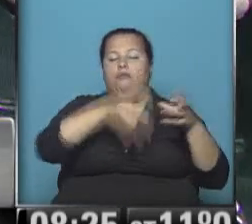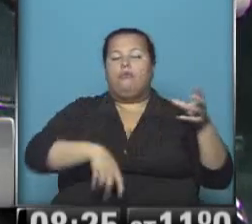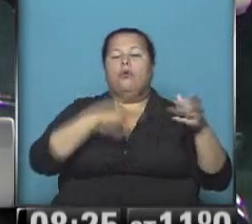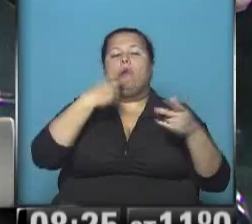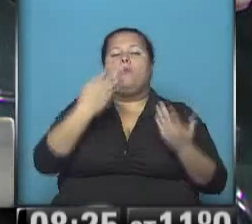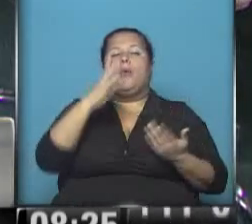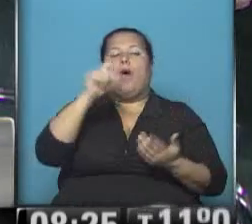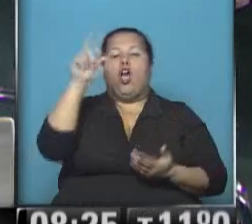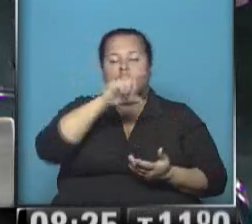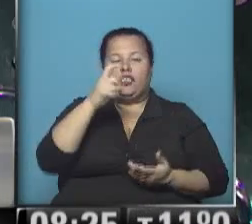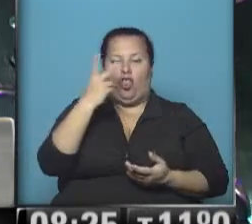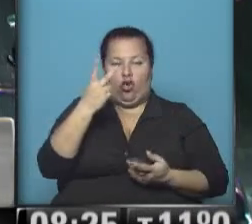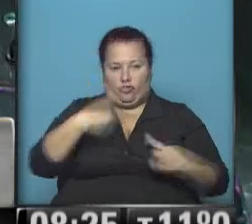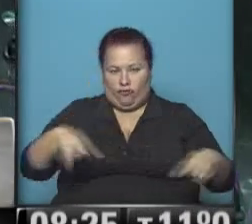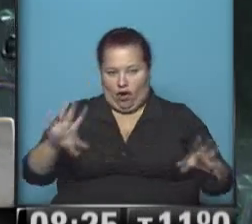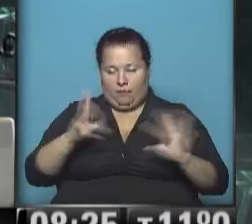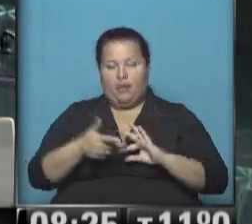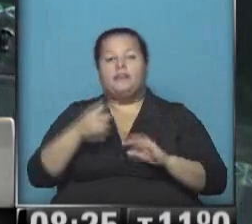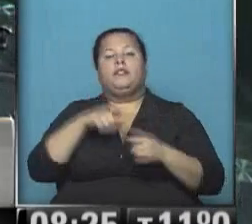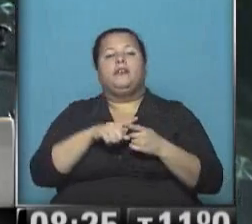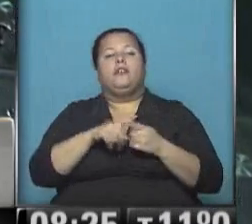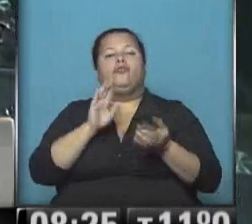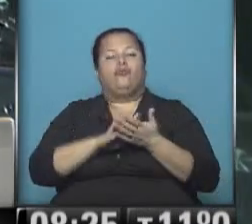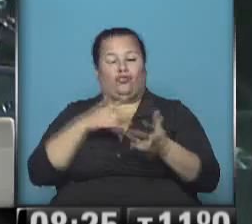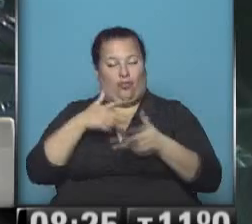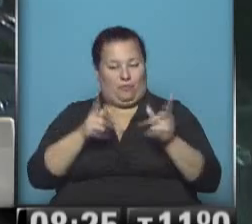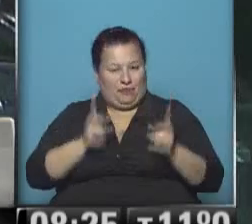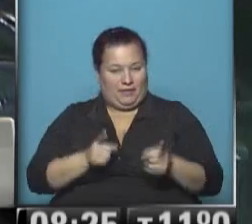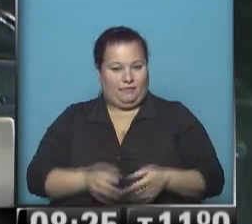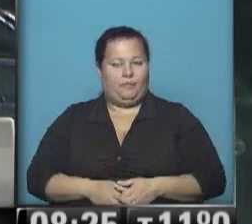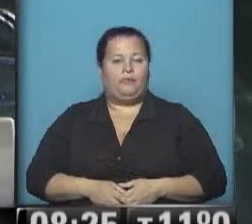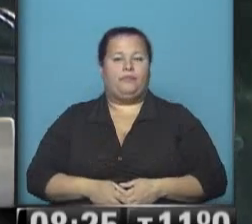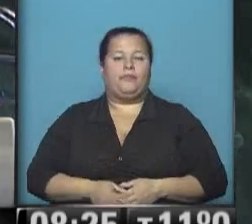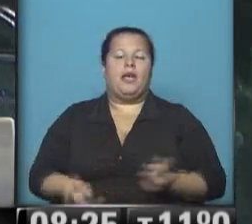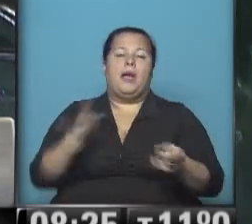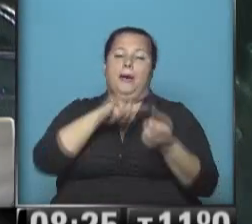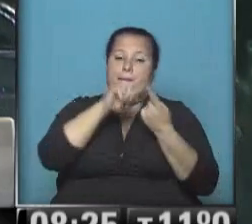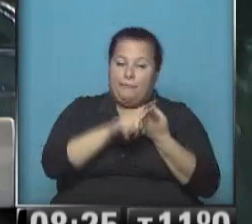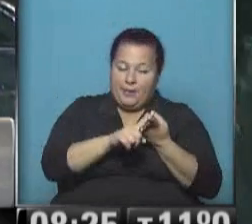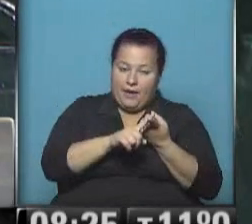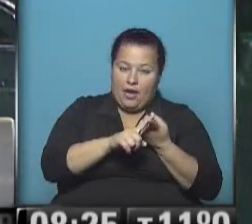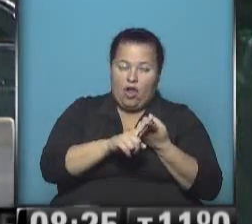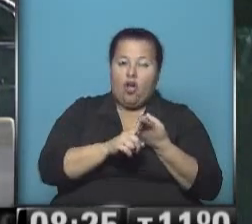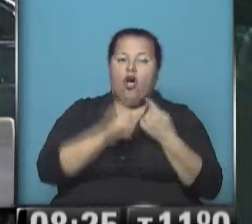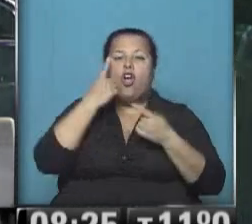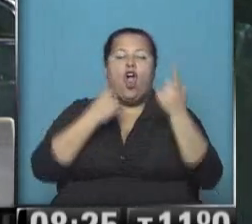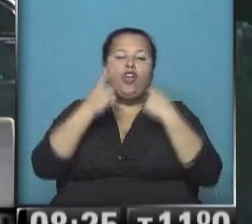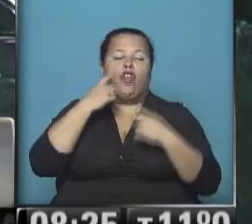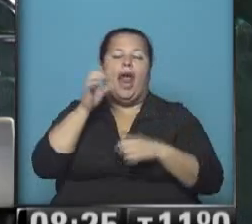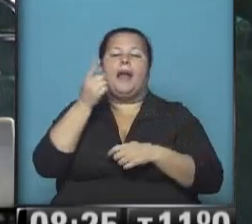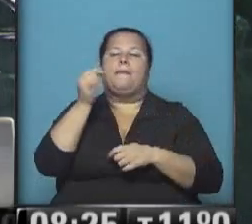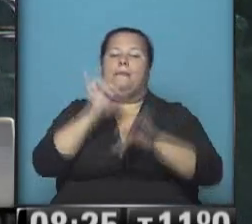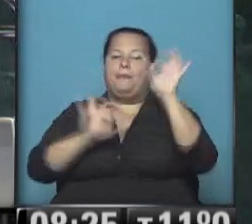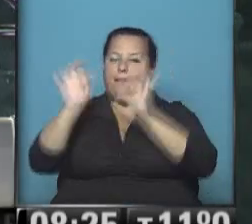permite al banco central dos cosas básicamente que tienen que ver con esto que estamos hablando en lugar en primer lugar regular las tasas de interés